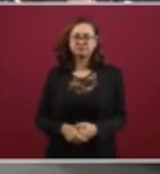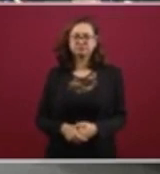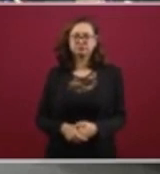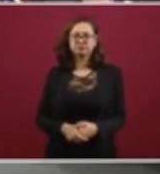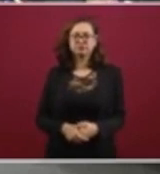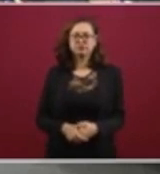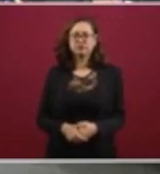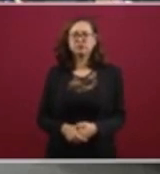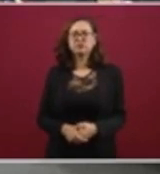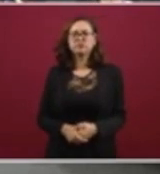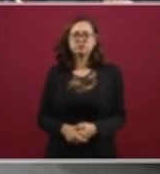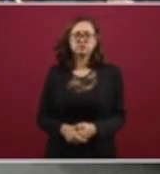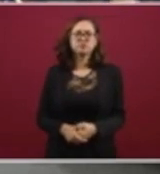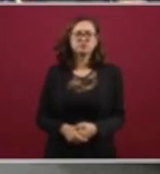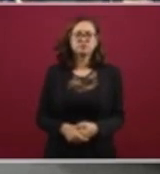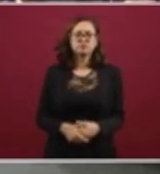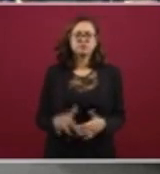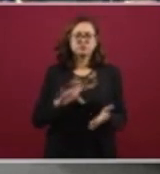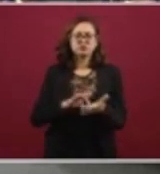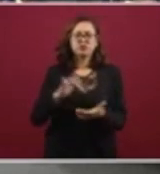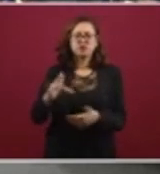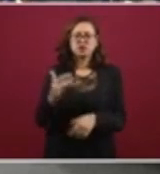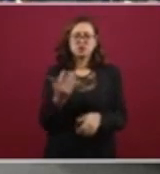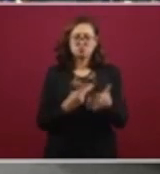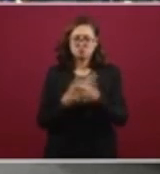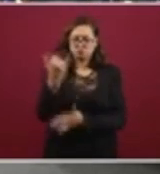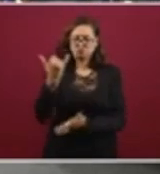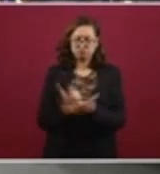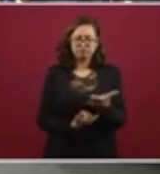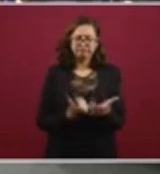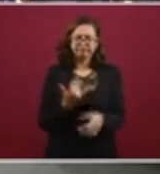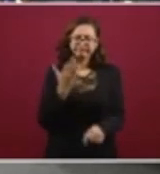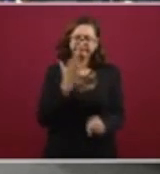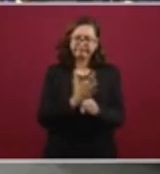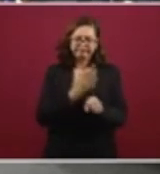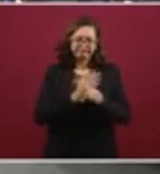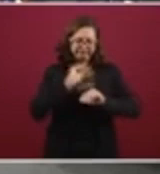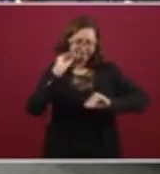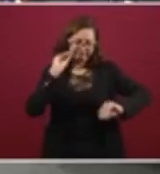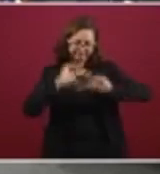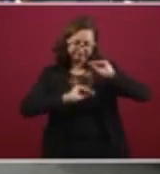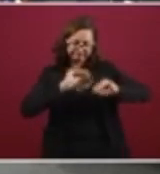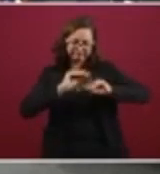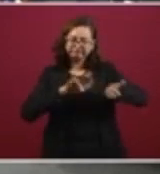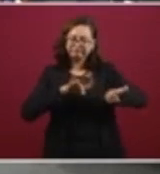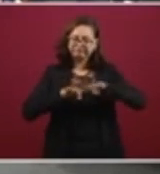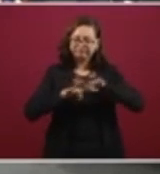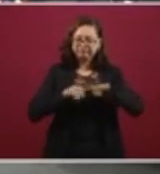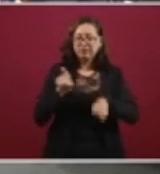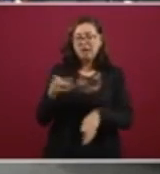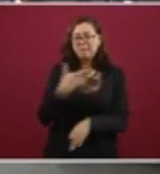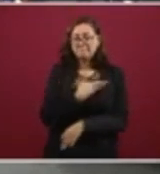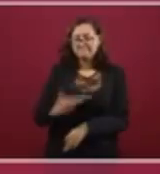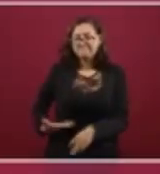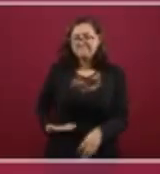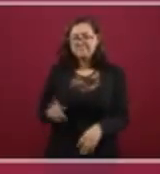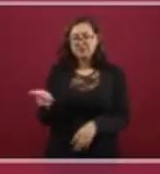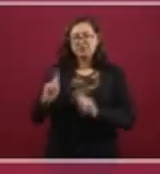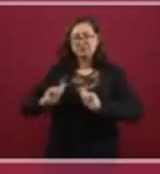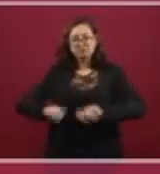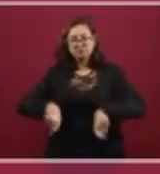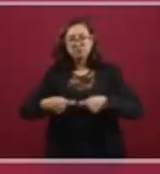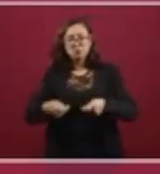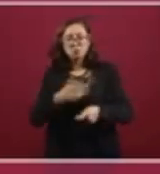Sí, gracias. El proyecto se está trabajando. Finalmente es una decisión del presidente y es una facultad del presidente el nombrar